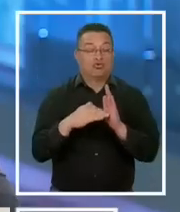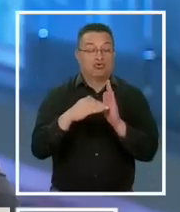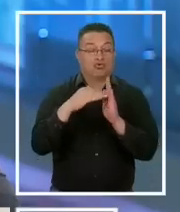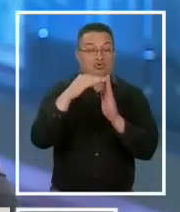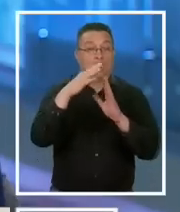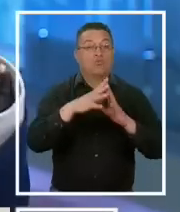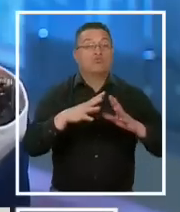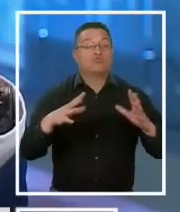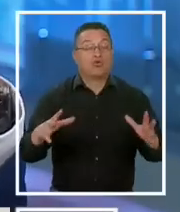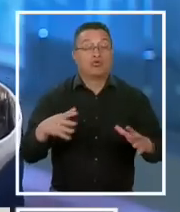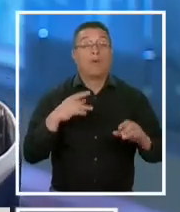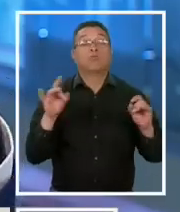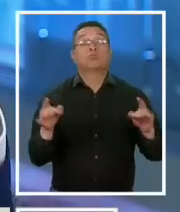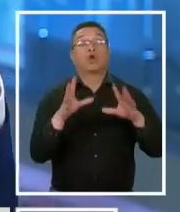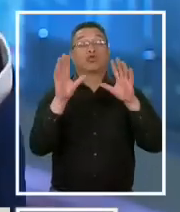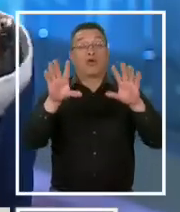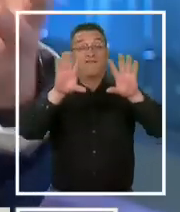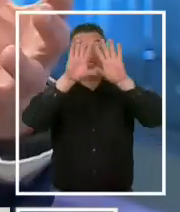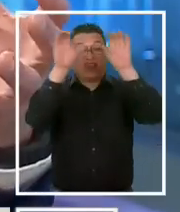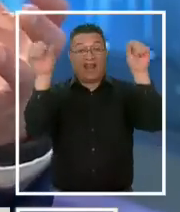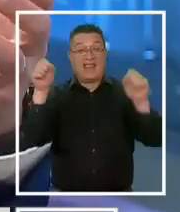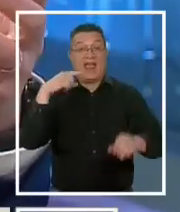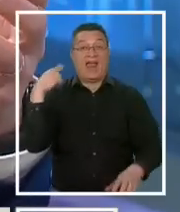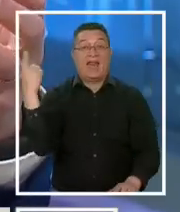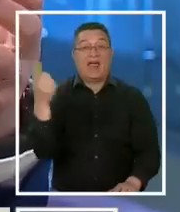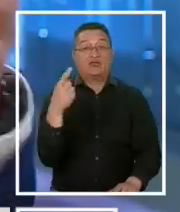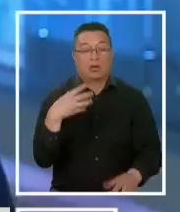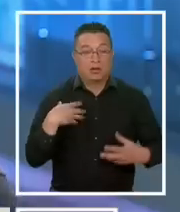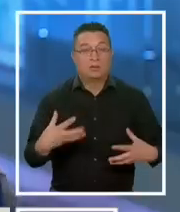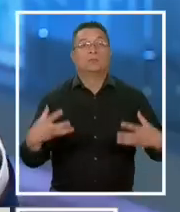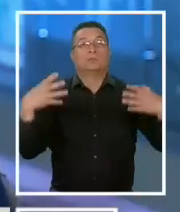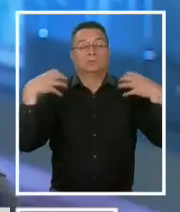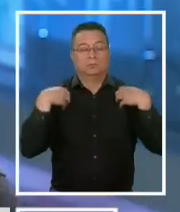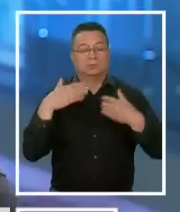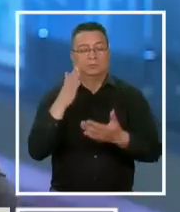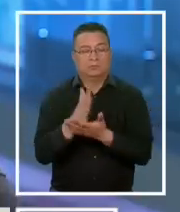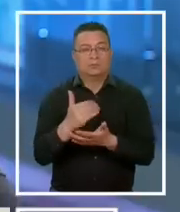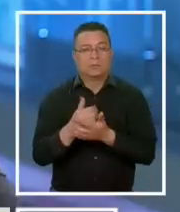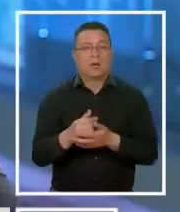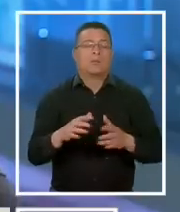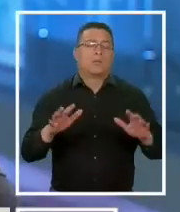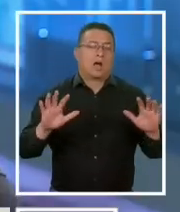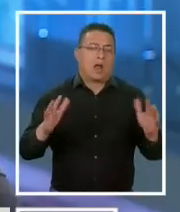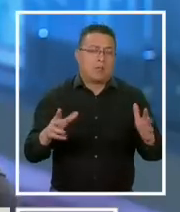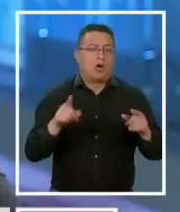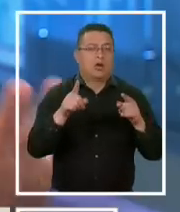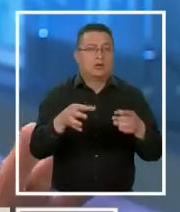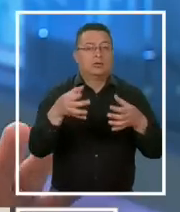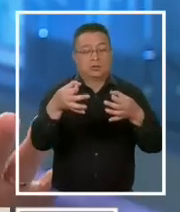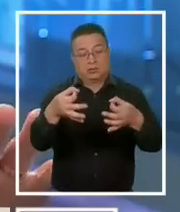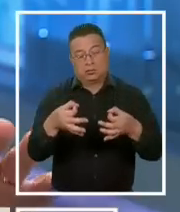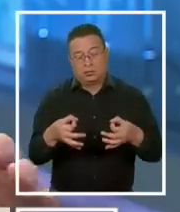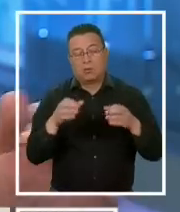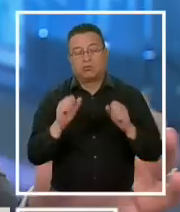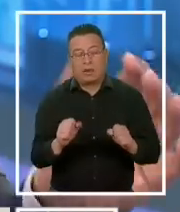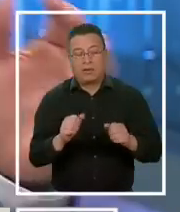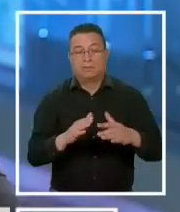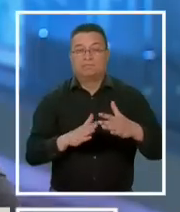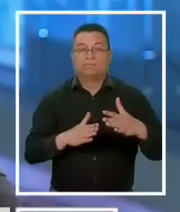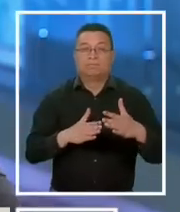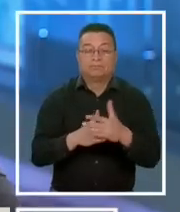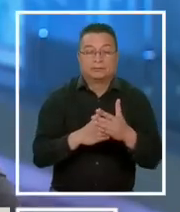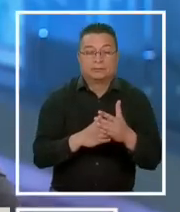si la fiscalía nacional haciéndose cargo de se hubiese tomado las medidas probablemente esa cifra podríamos haberla detenido